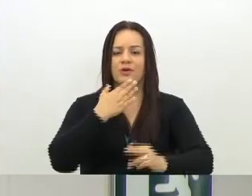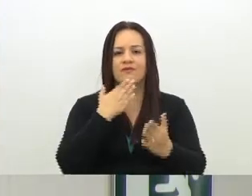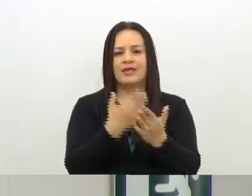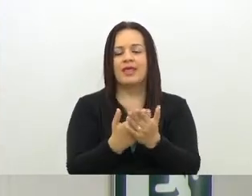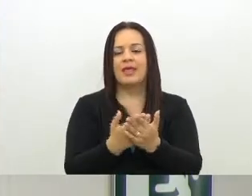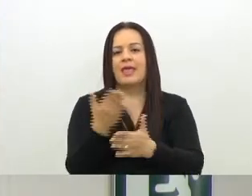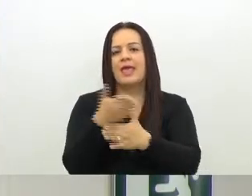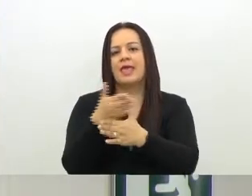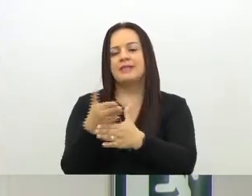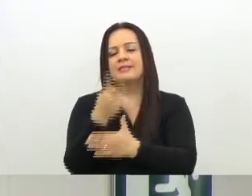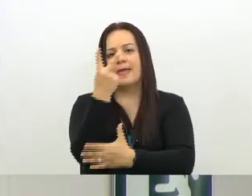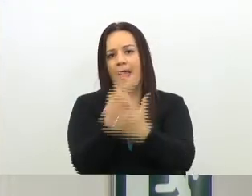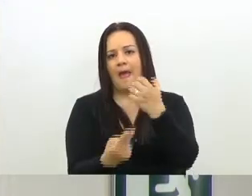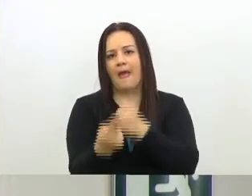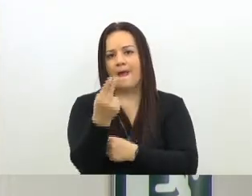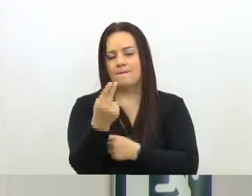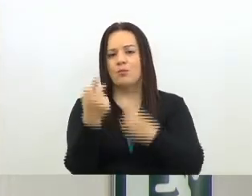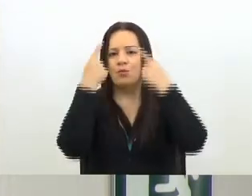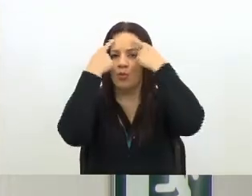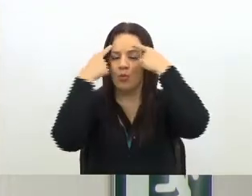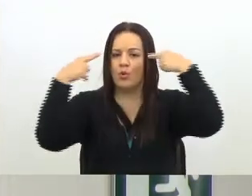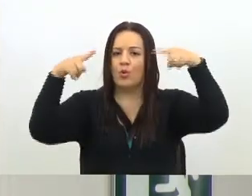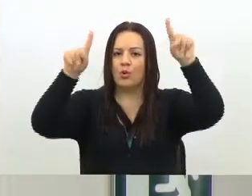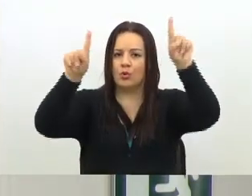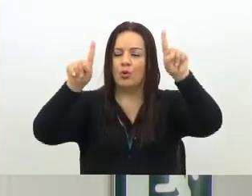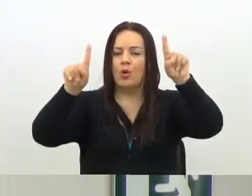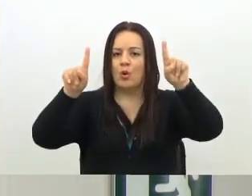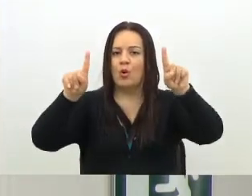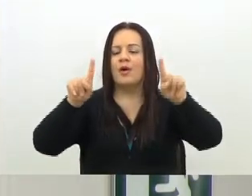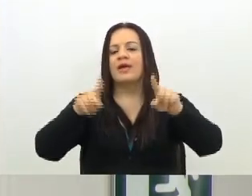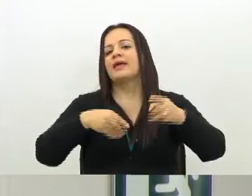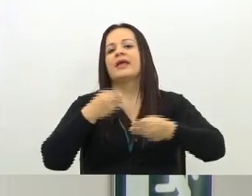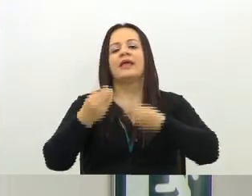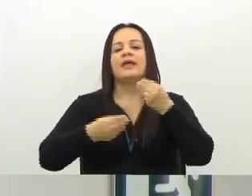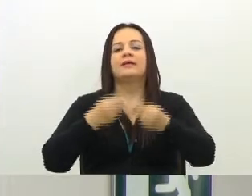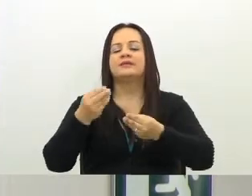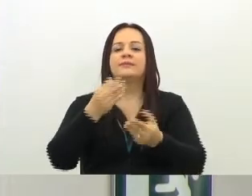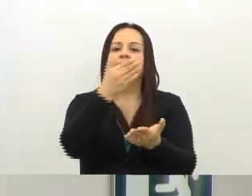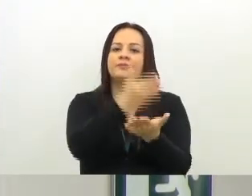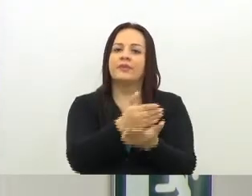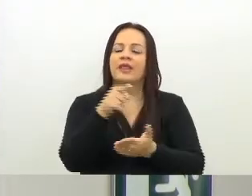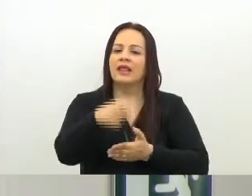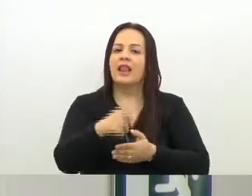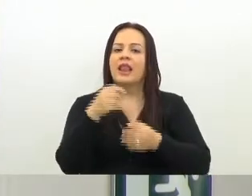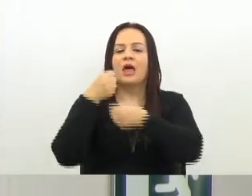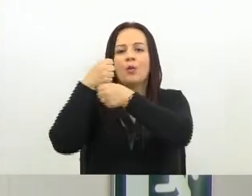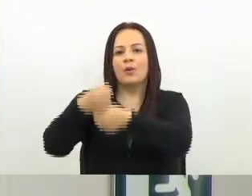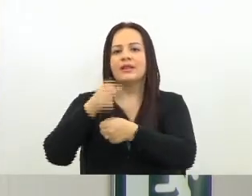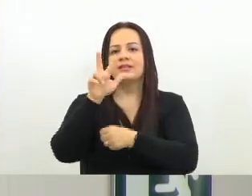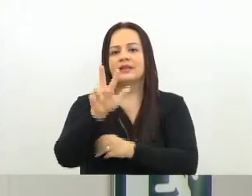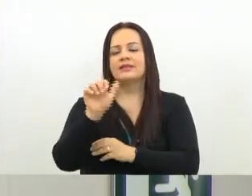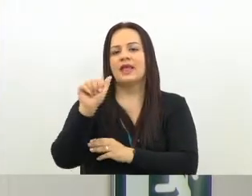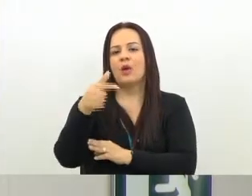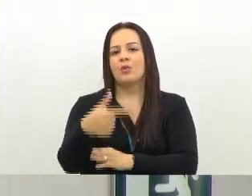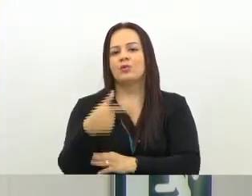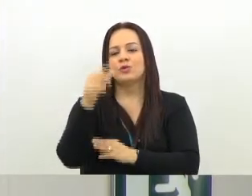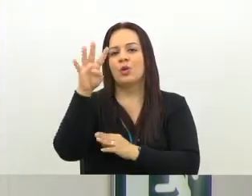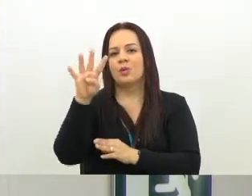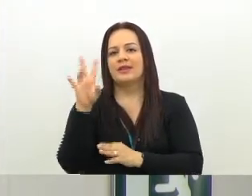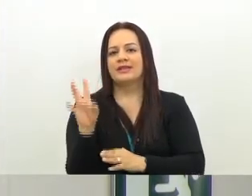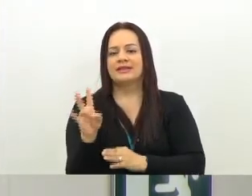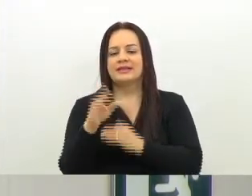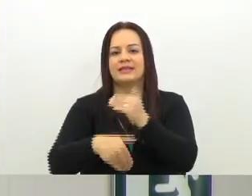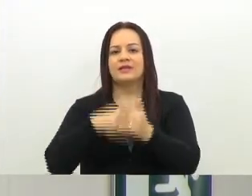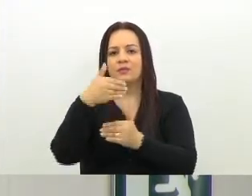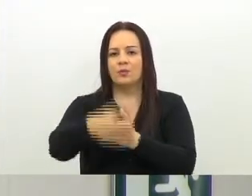bandos, lo que logró deponer la huelga de los brazos caídos el 3 de agosto del 47, después